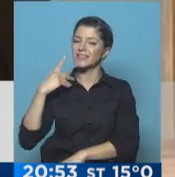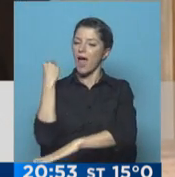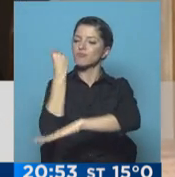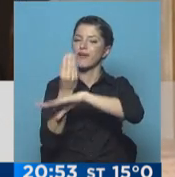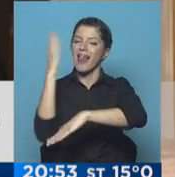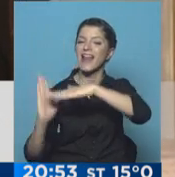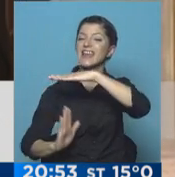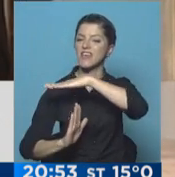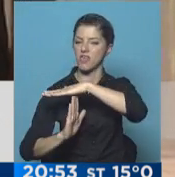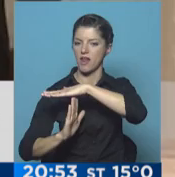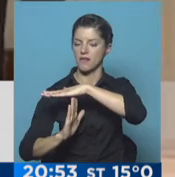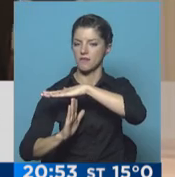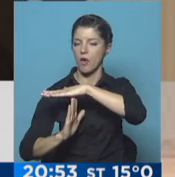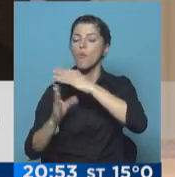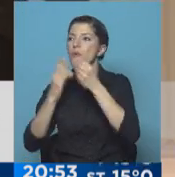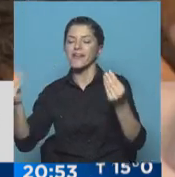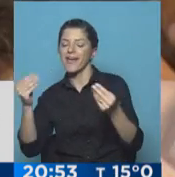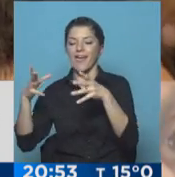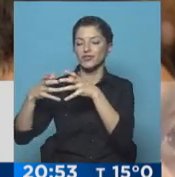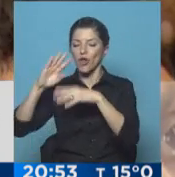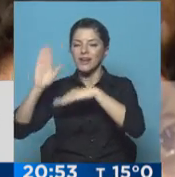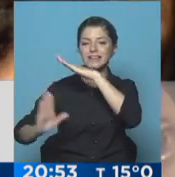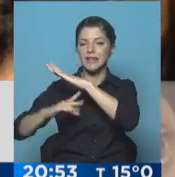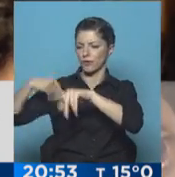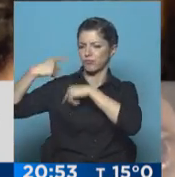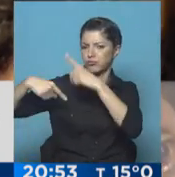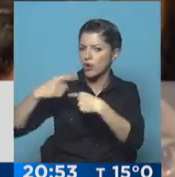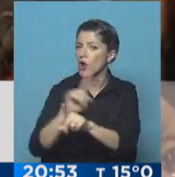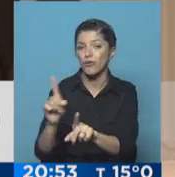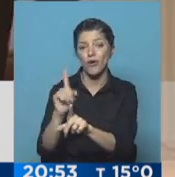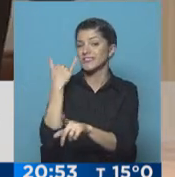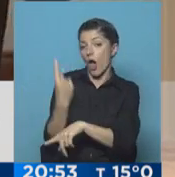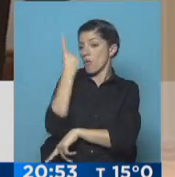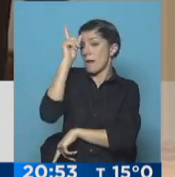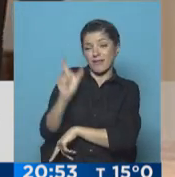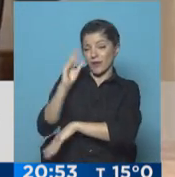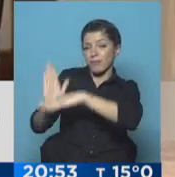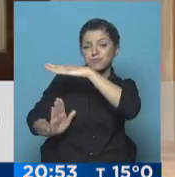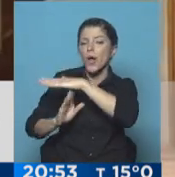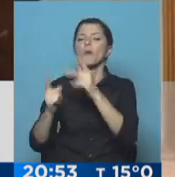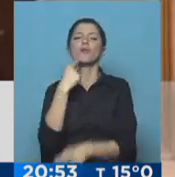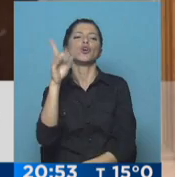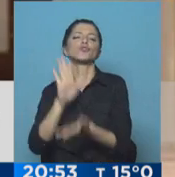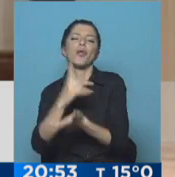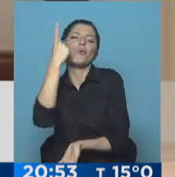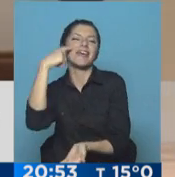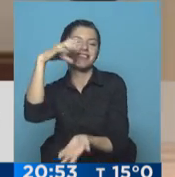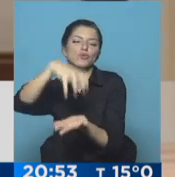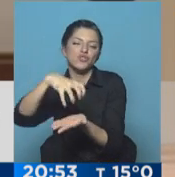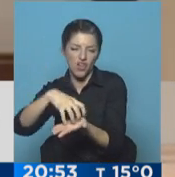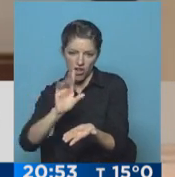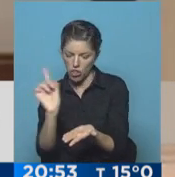no se crean ni se transfieren, son insustituibles. No hablo de liderazgos institucionales